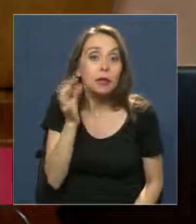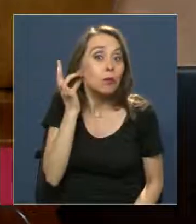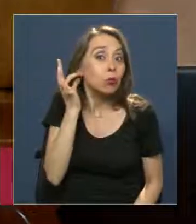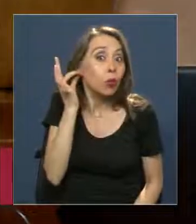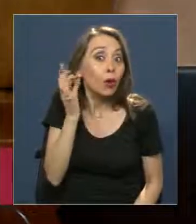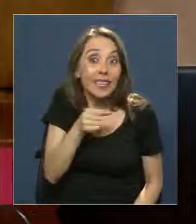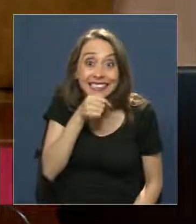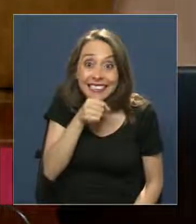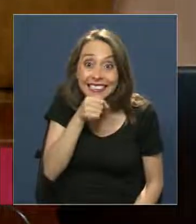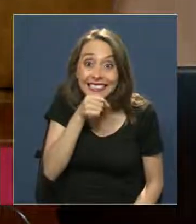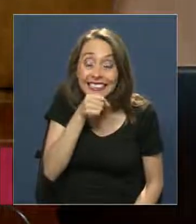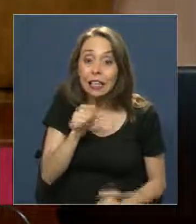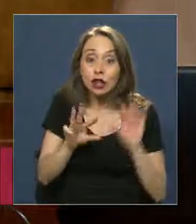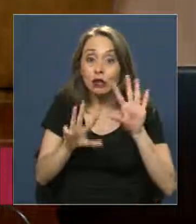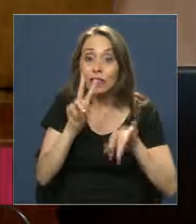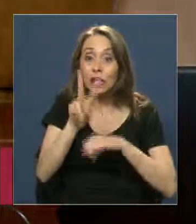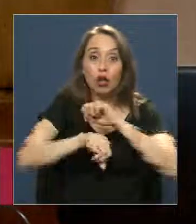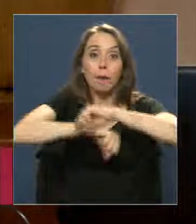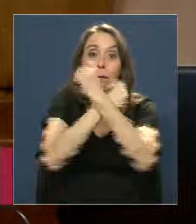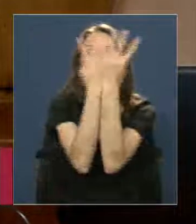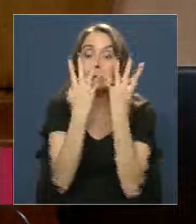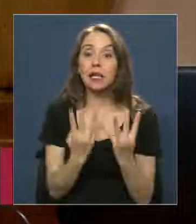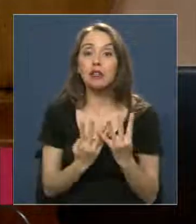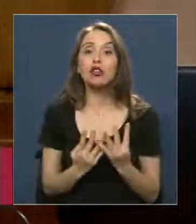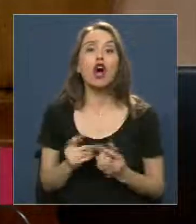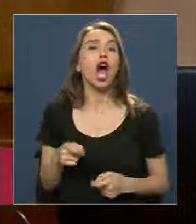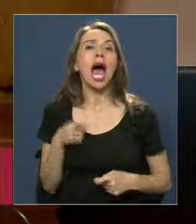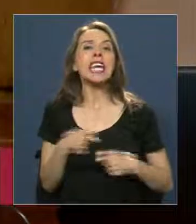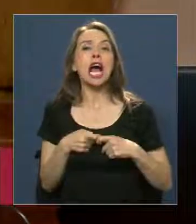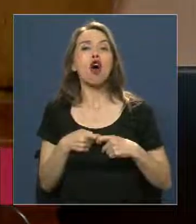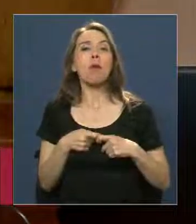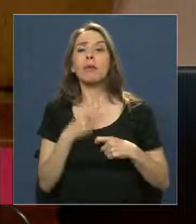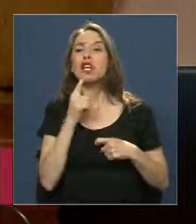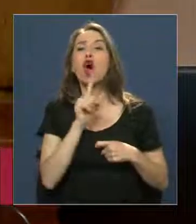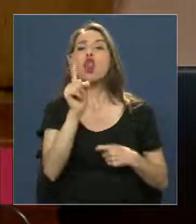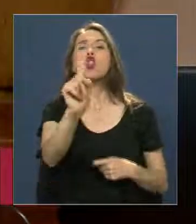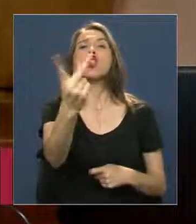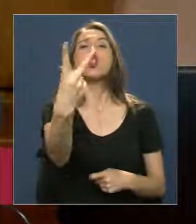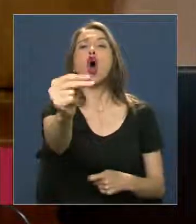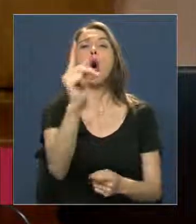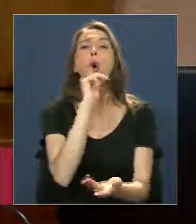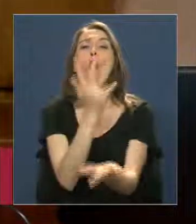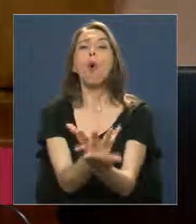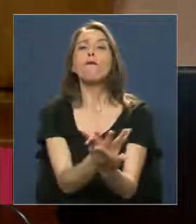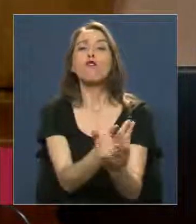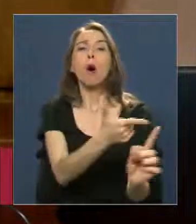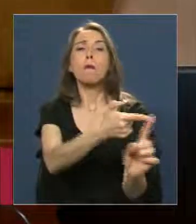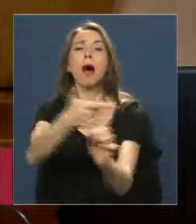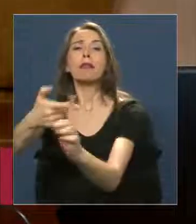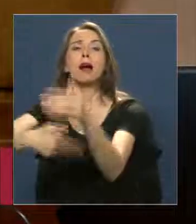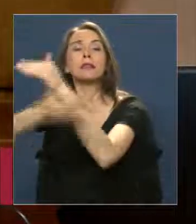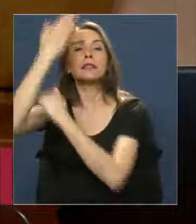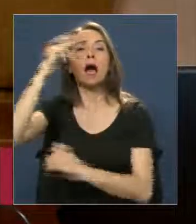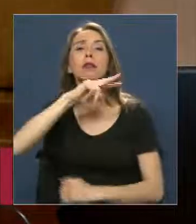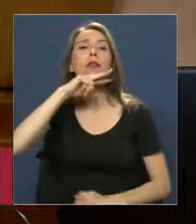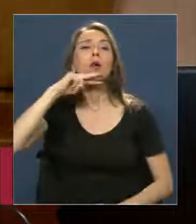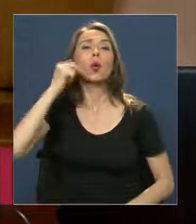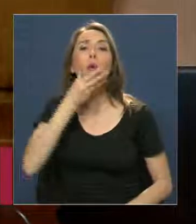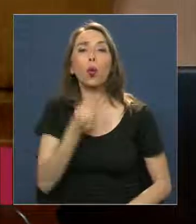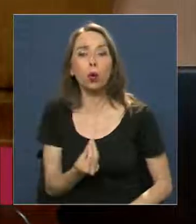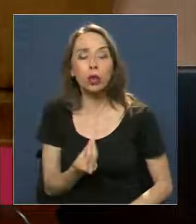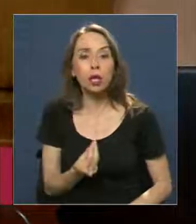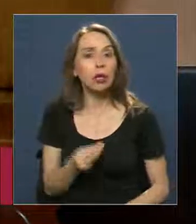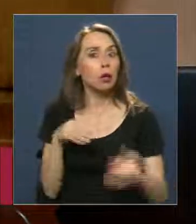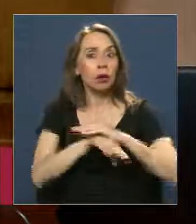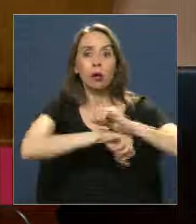a una anciana, creo de 92 años, por negar el holocausto. Está detenida. El